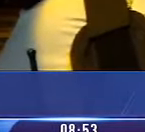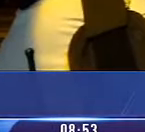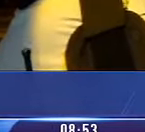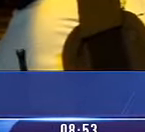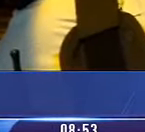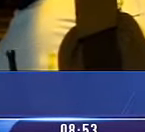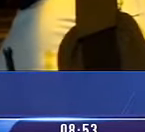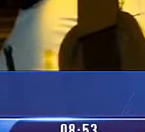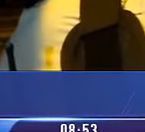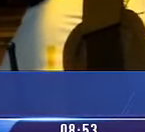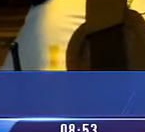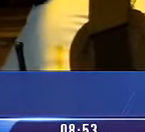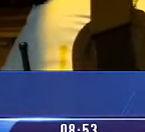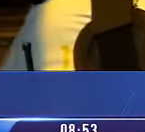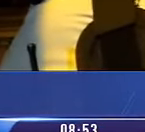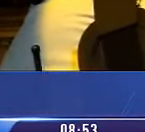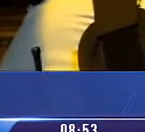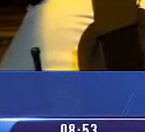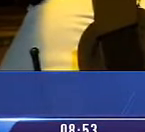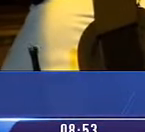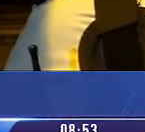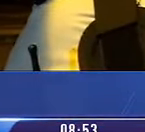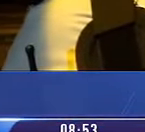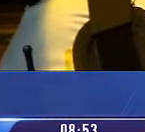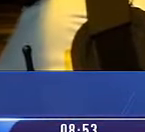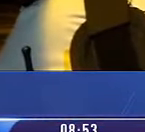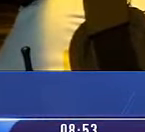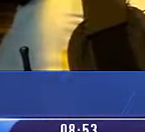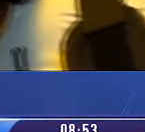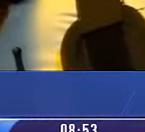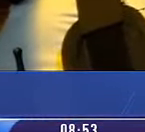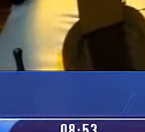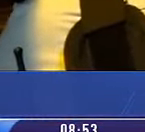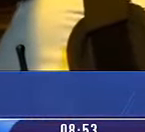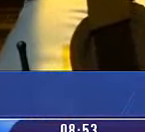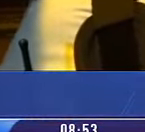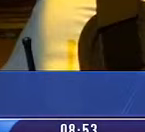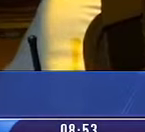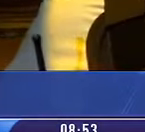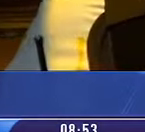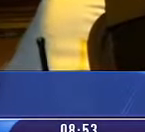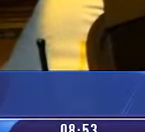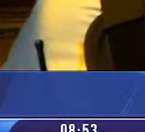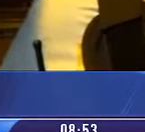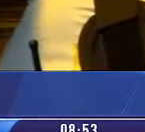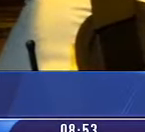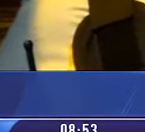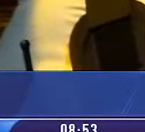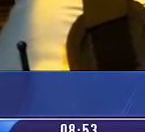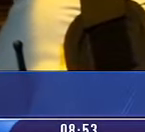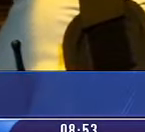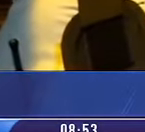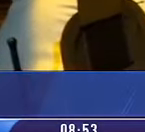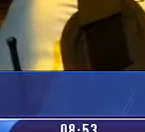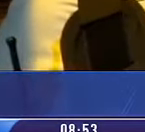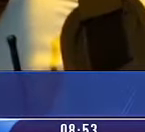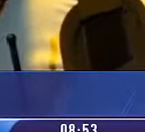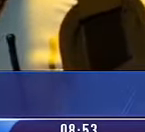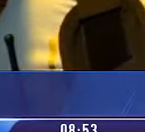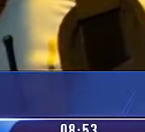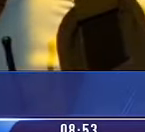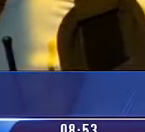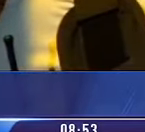unidades que se encuentran aún desplegadas tratando de localizar las motocicletas involucradas en este incidente. Continuamos igual con las